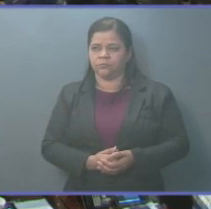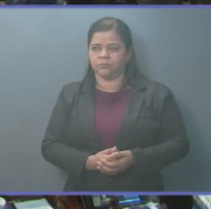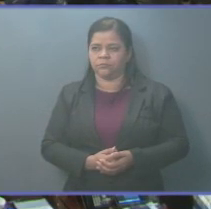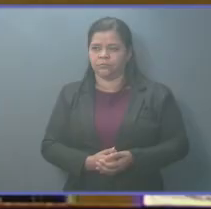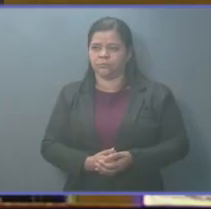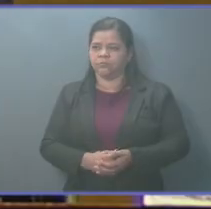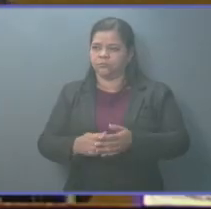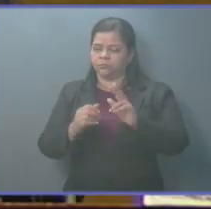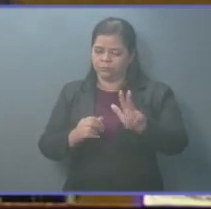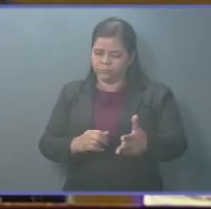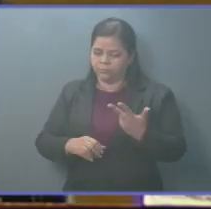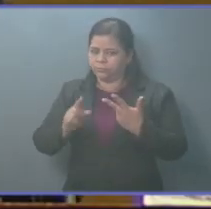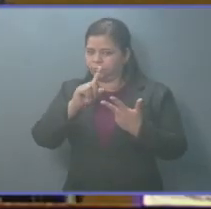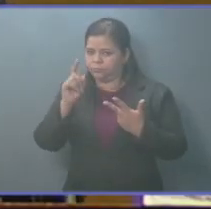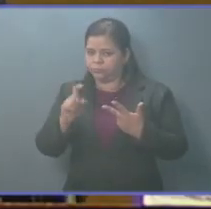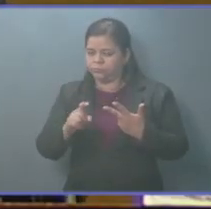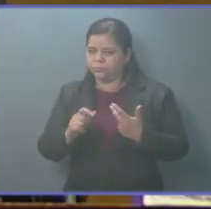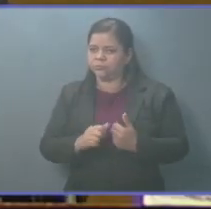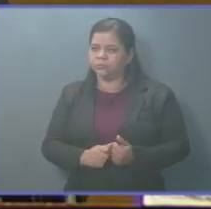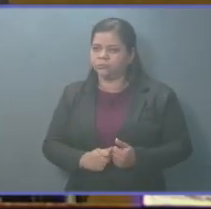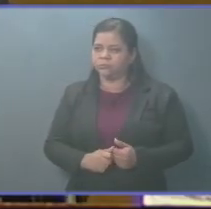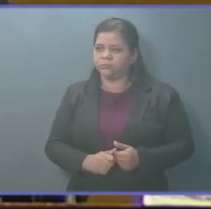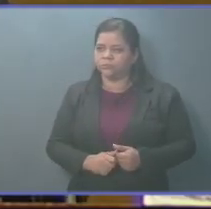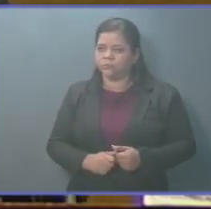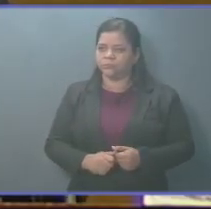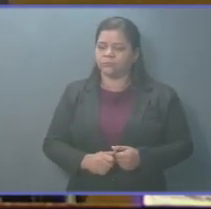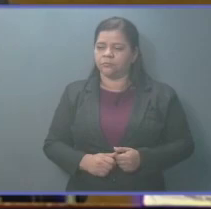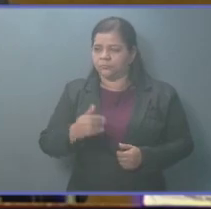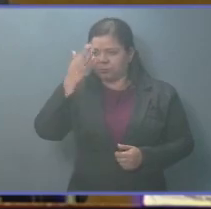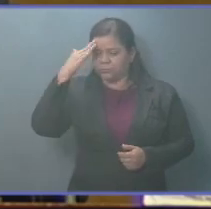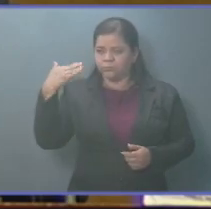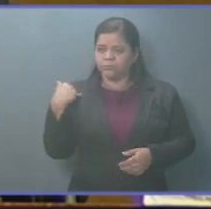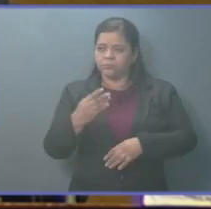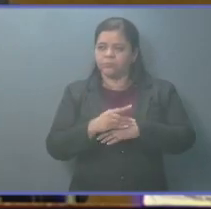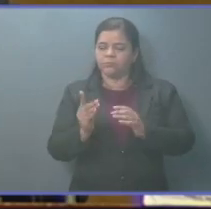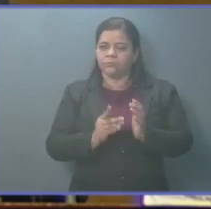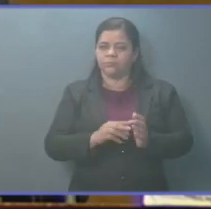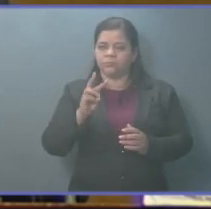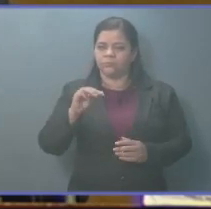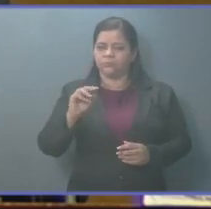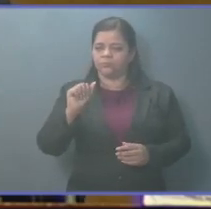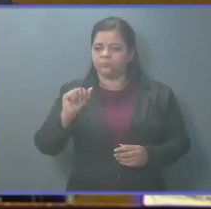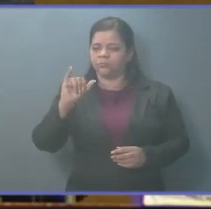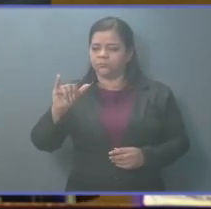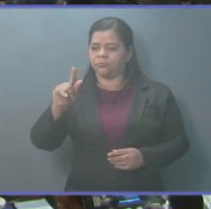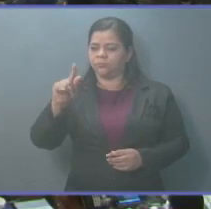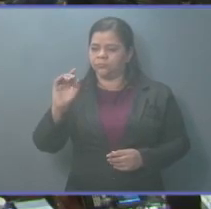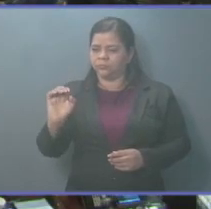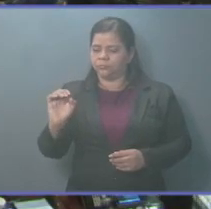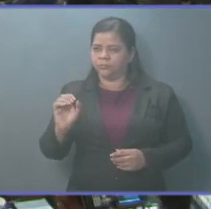Para la tercera pregunta tiene la palabra la diputada Maite Iraeta.